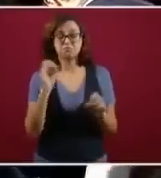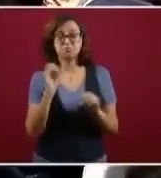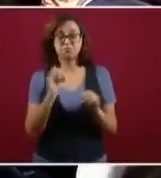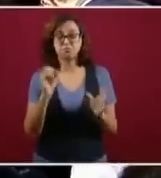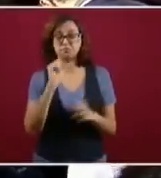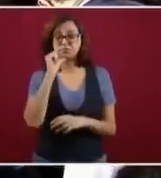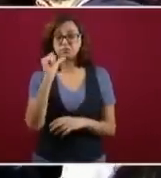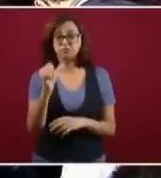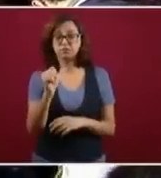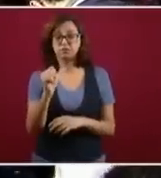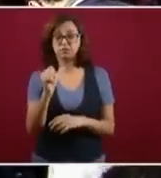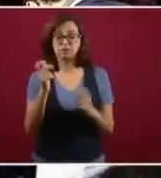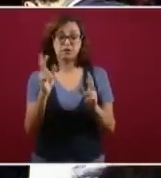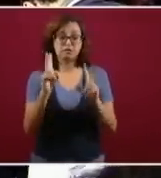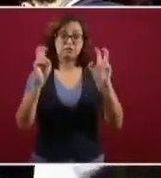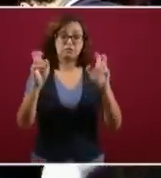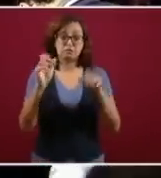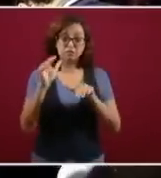sobre el tema,